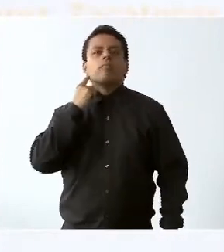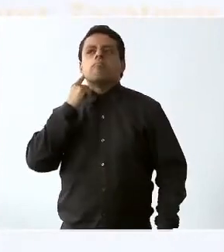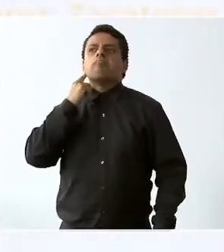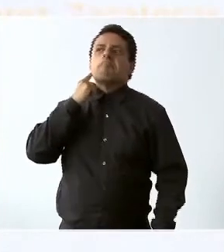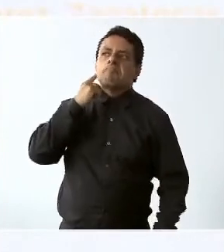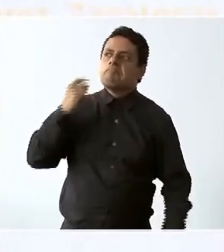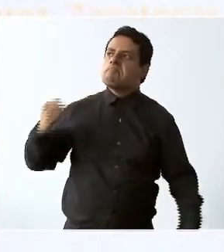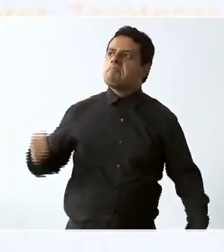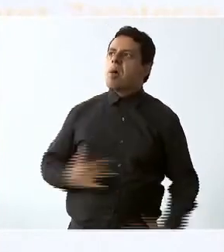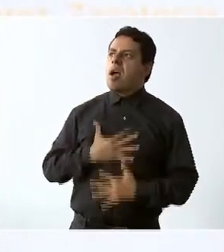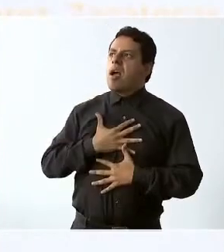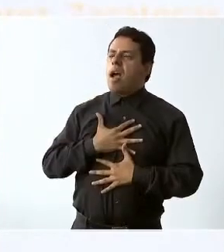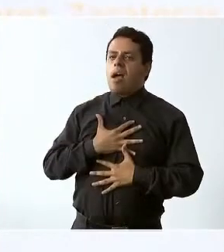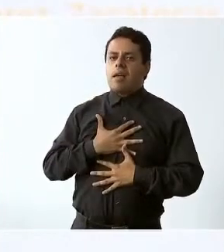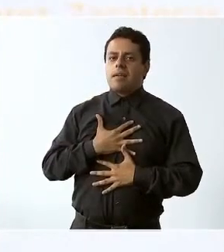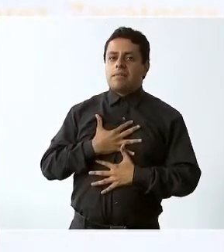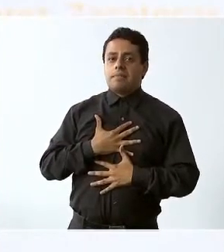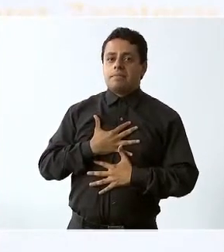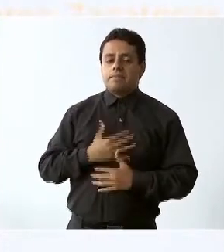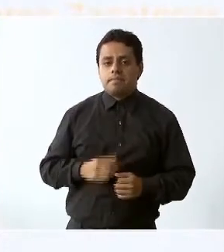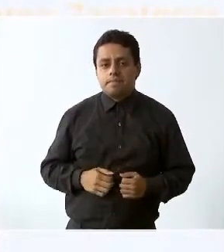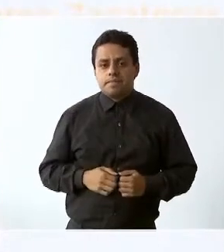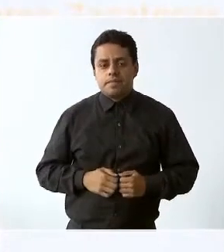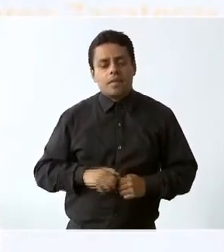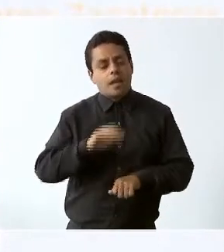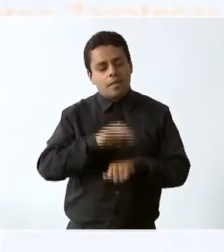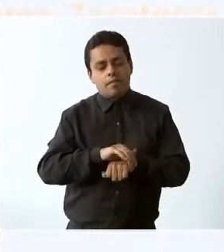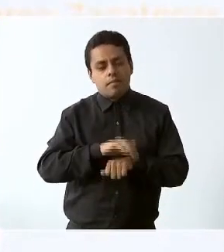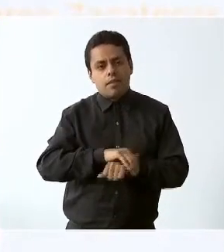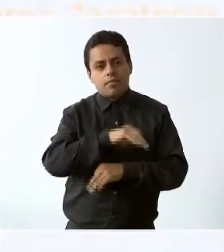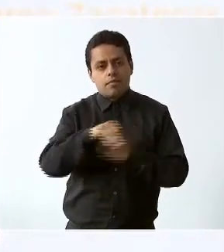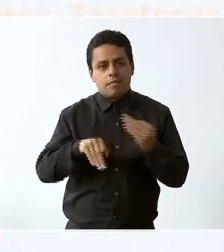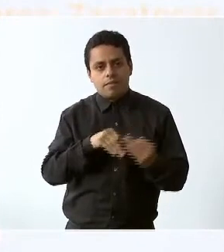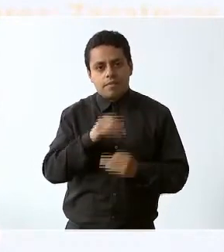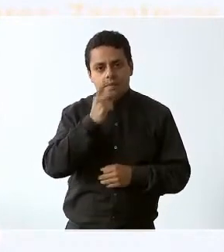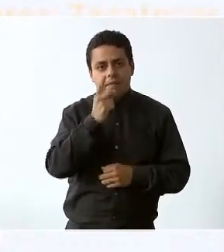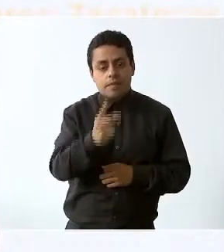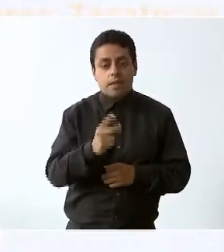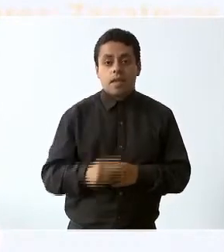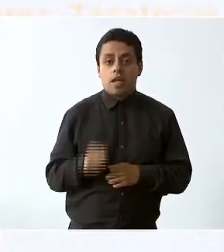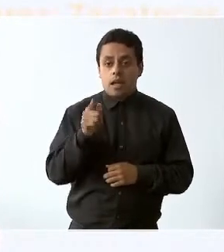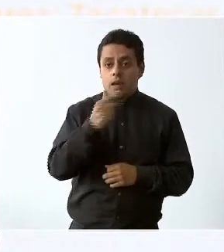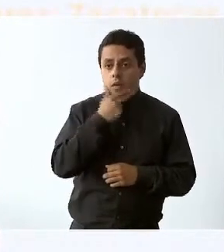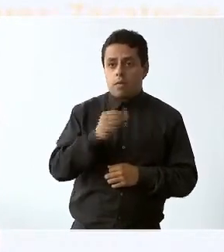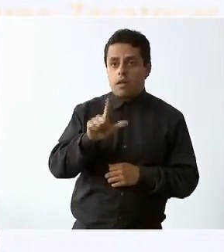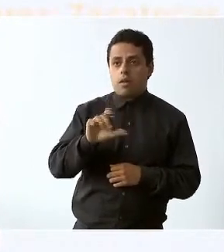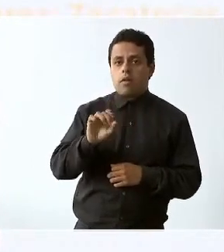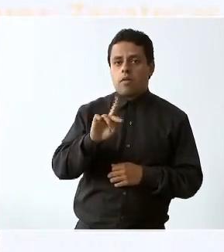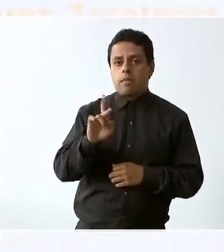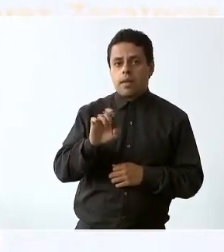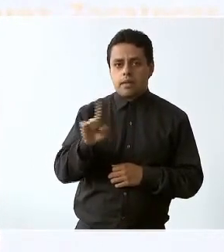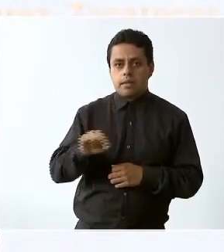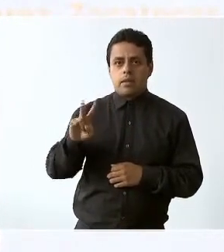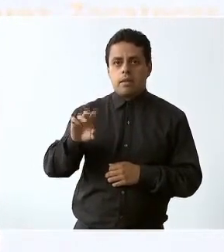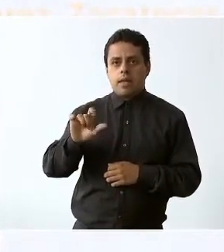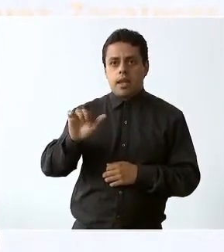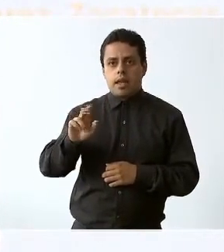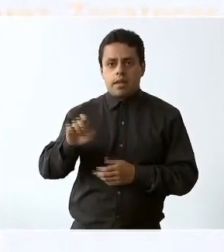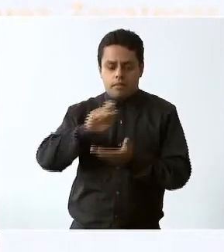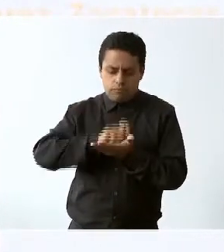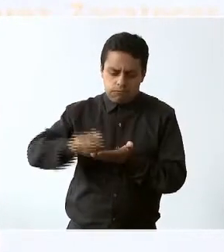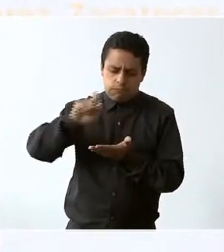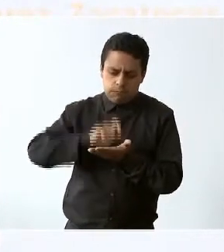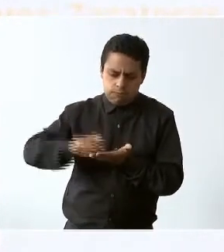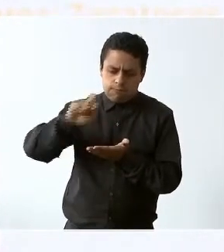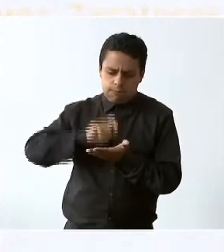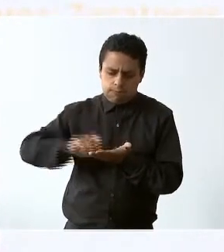Amigas y amigos, López Velarde escribió este memorable poema